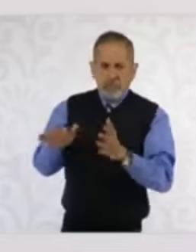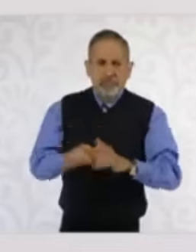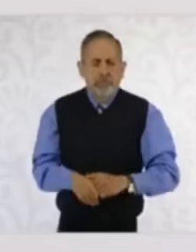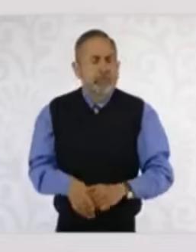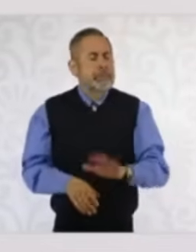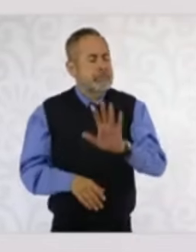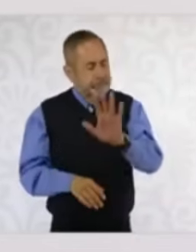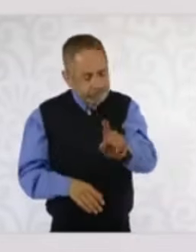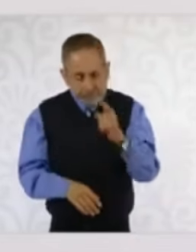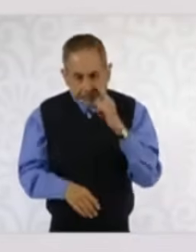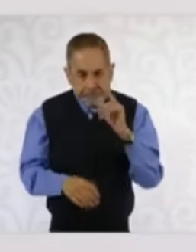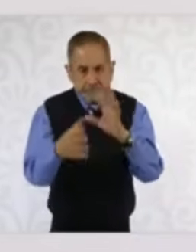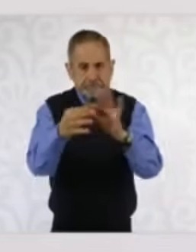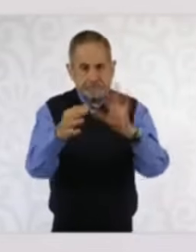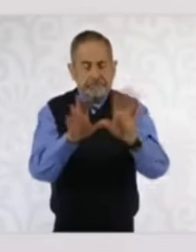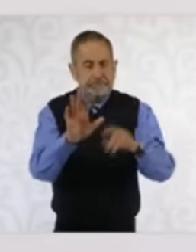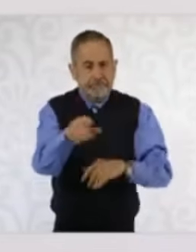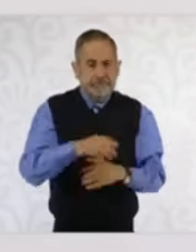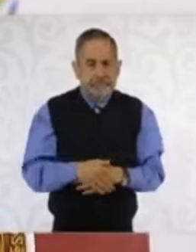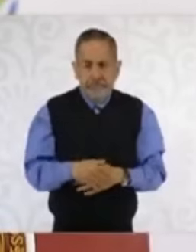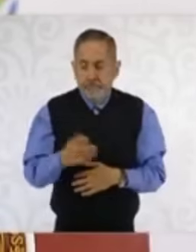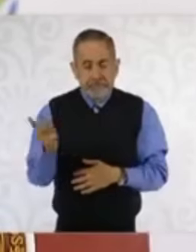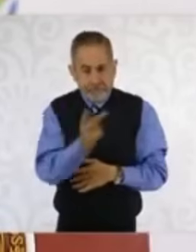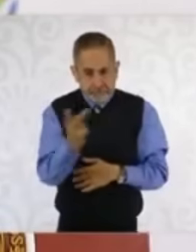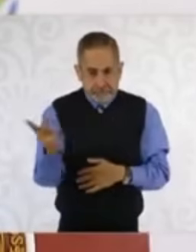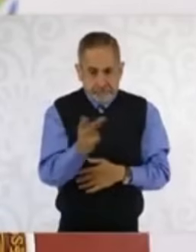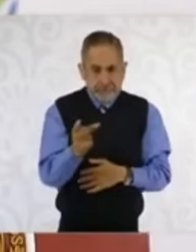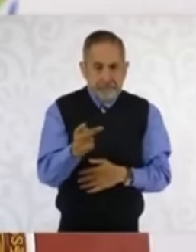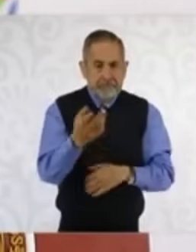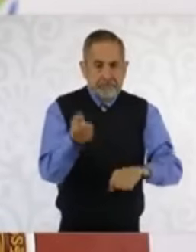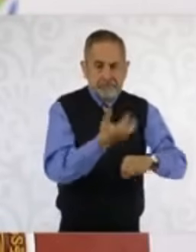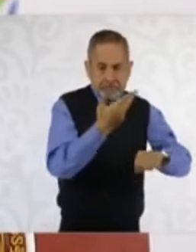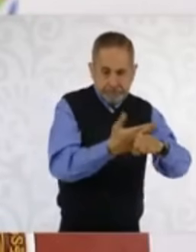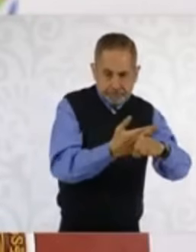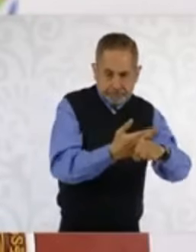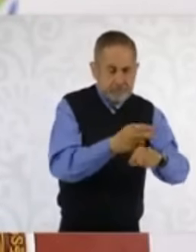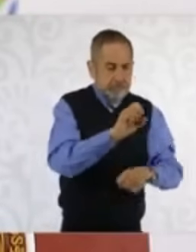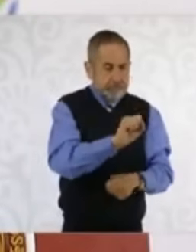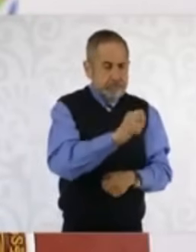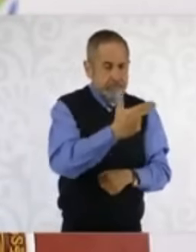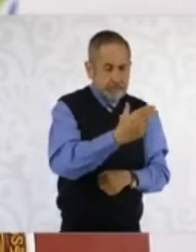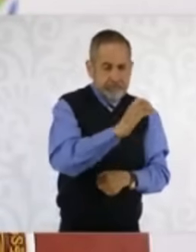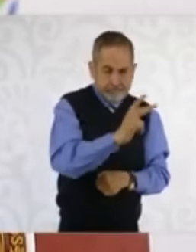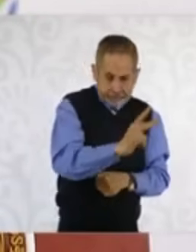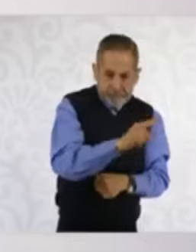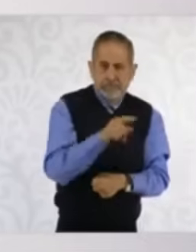A ver, es que ahí hay un acuerdo entre Secretaría de Hacienda y Pemex que va a continuar.